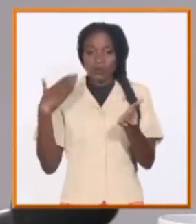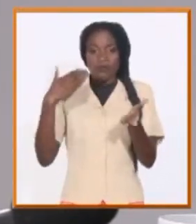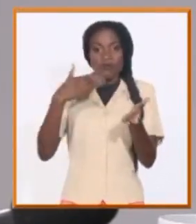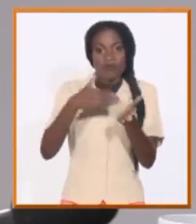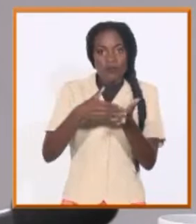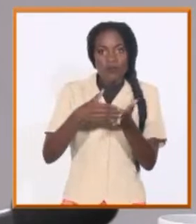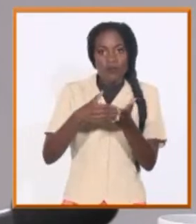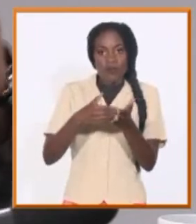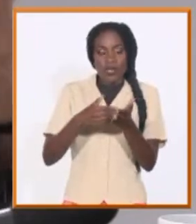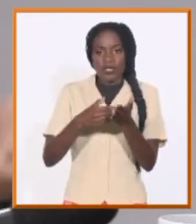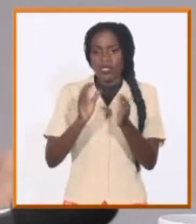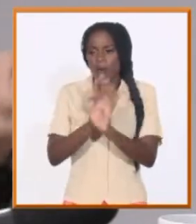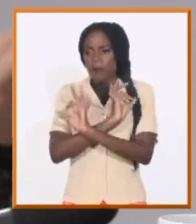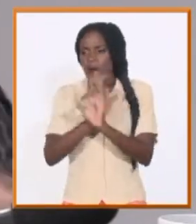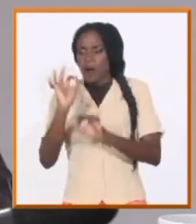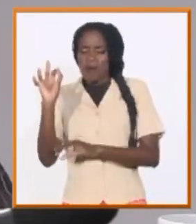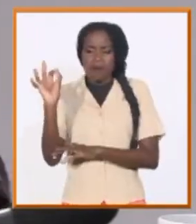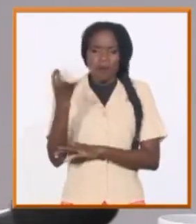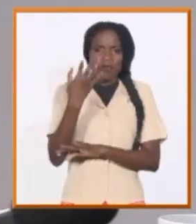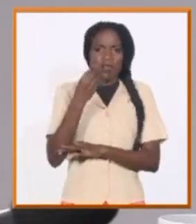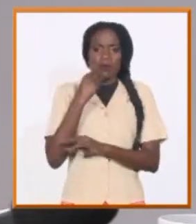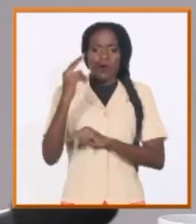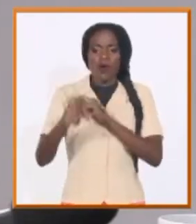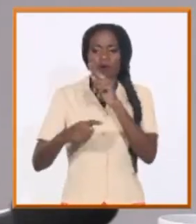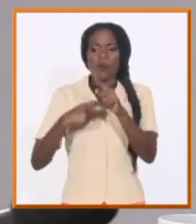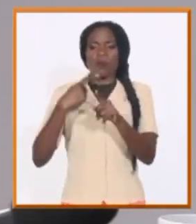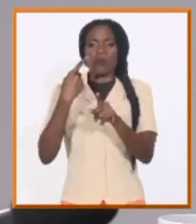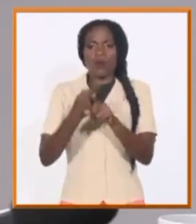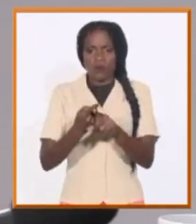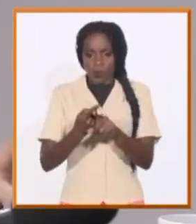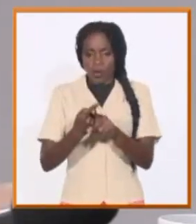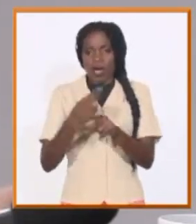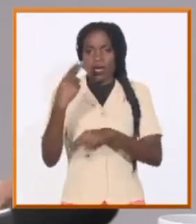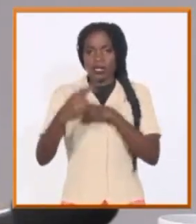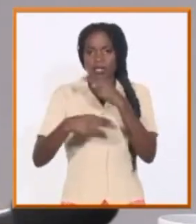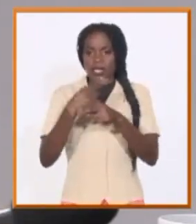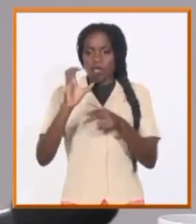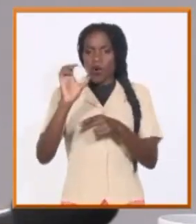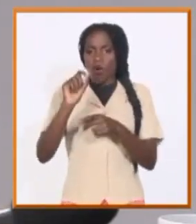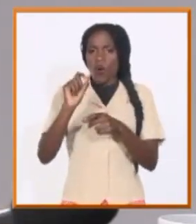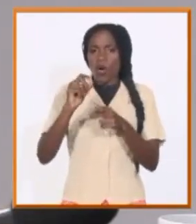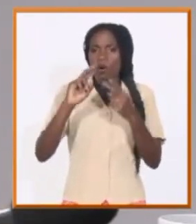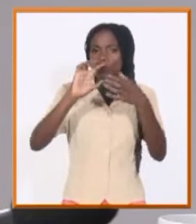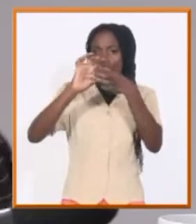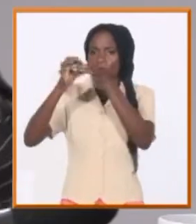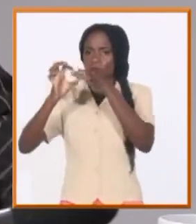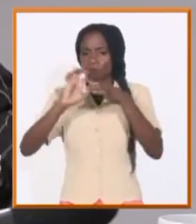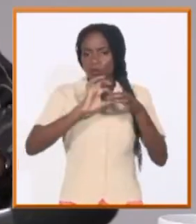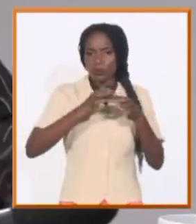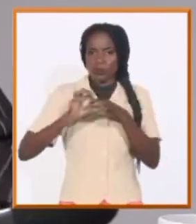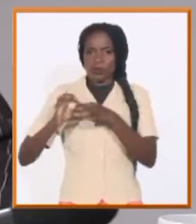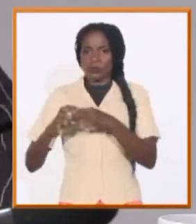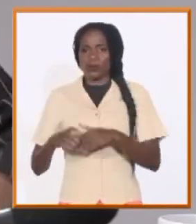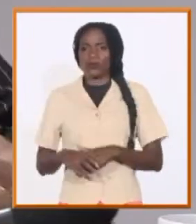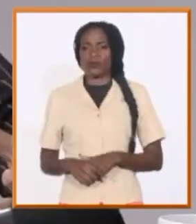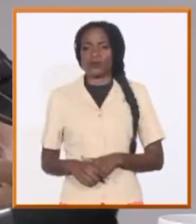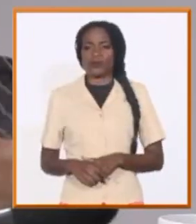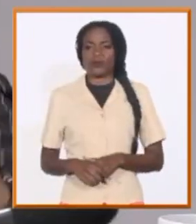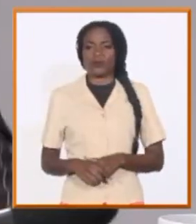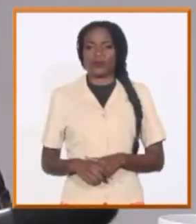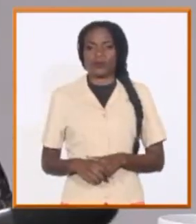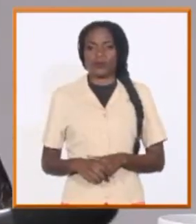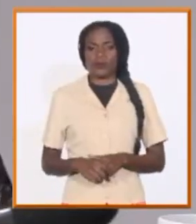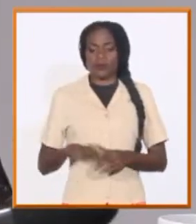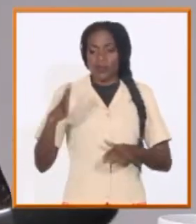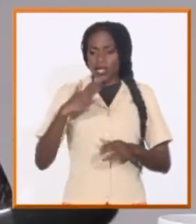Chile están en perfectas condiciones para acoger próximamente unos Juegos Olímpicos, y ahí ellos se fueron preparando, sobre todo porque hicieron varias instalaciones